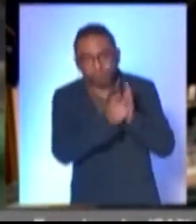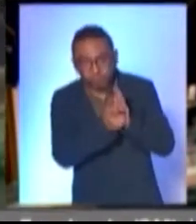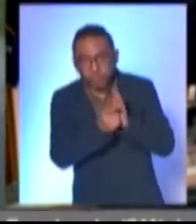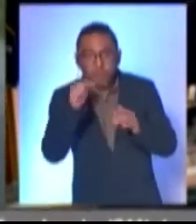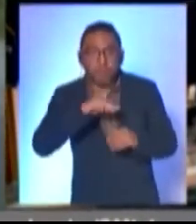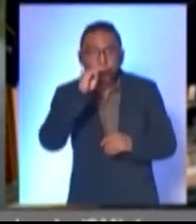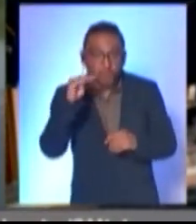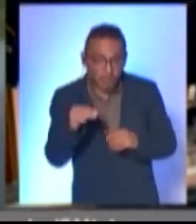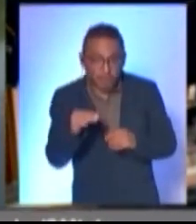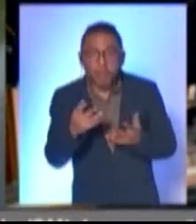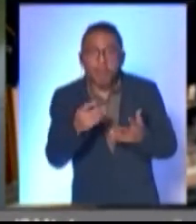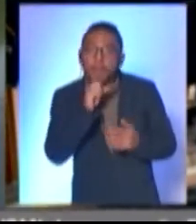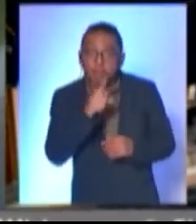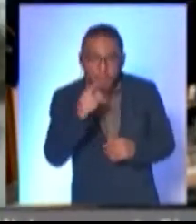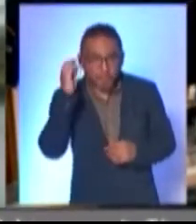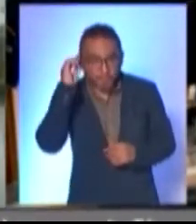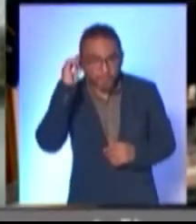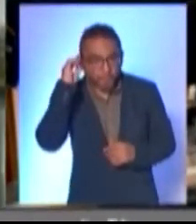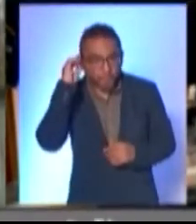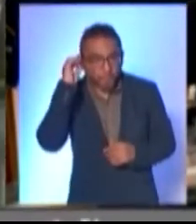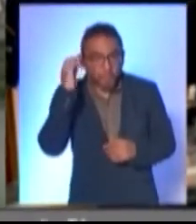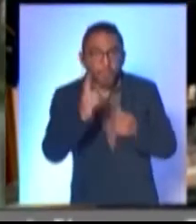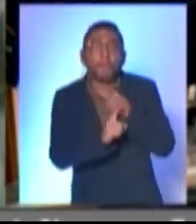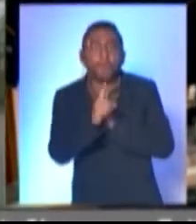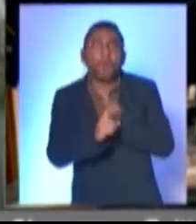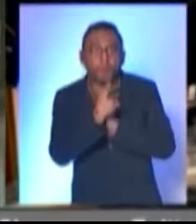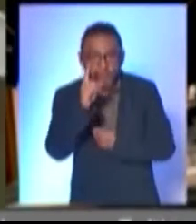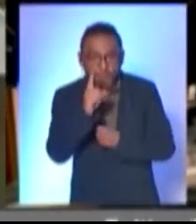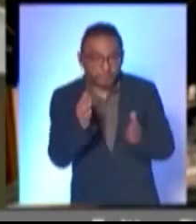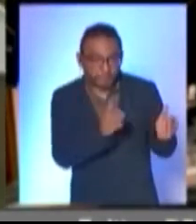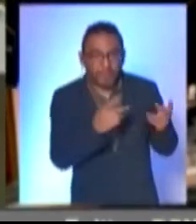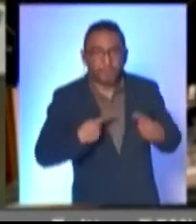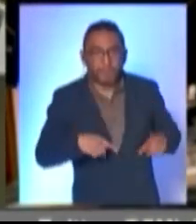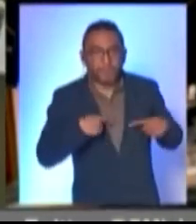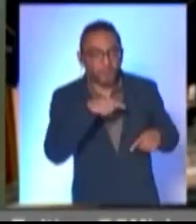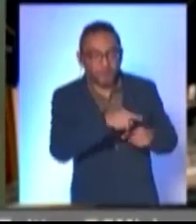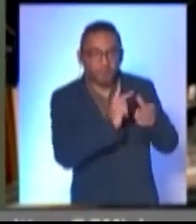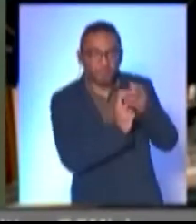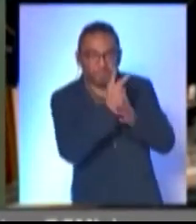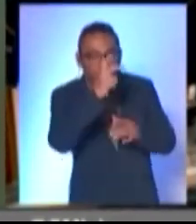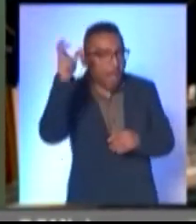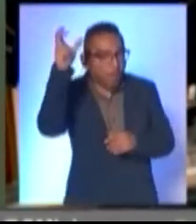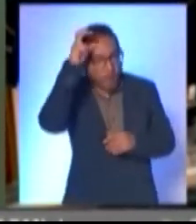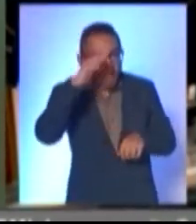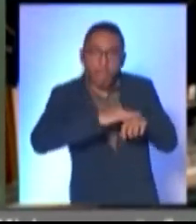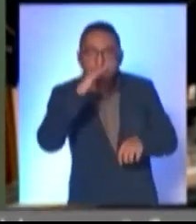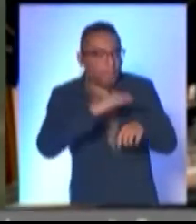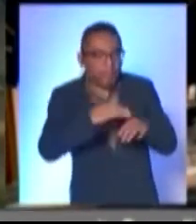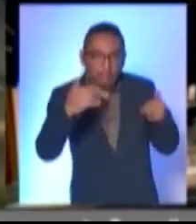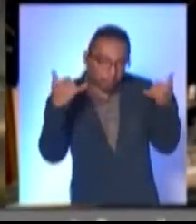Michoacán está preparada también. El problema es que, por un lado, los aguacateros se esfuerzan en hacer ollas y